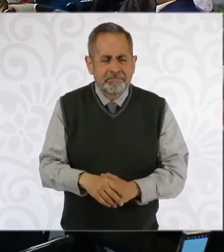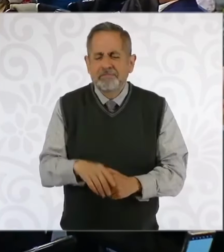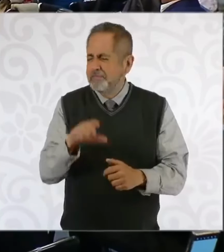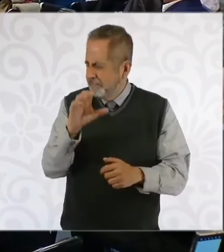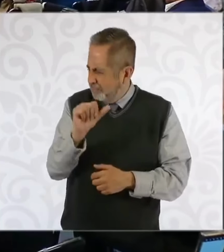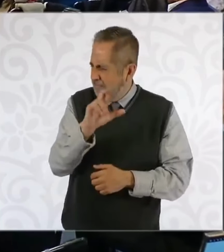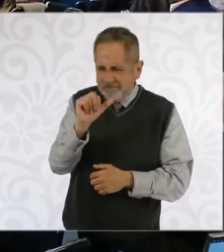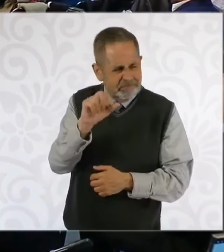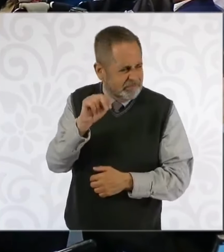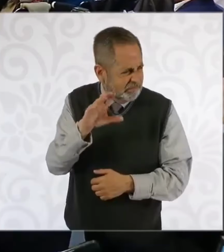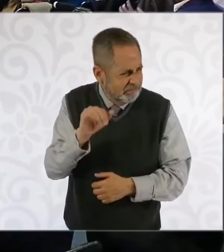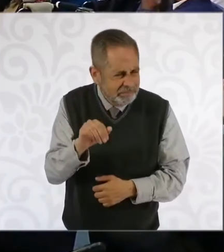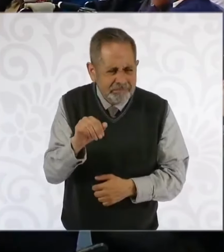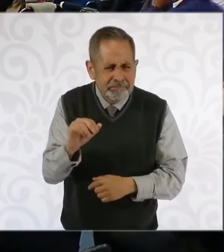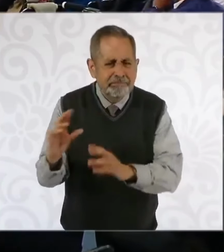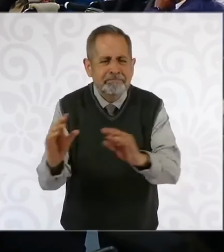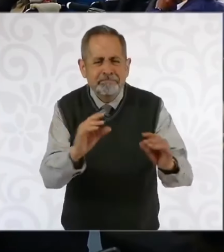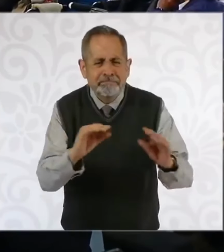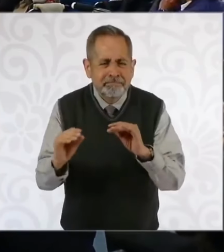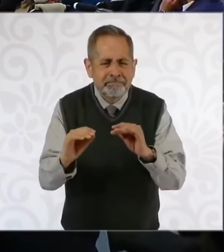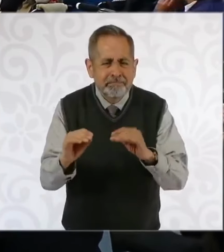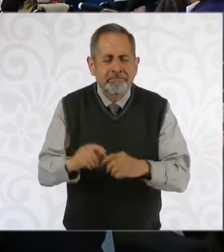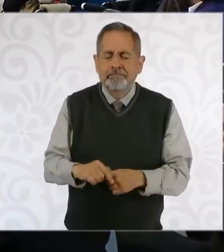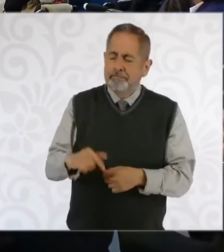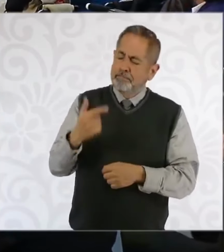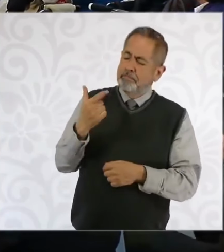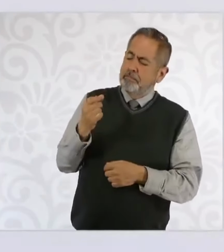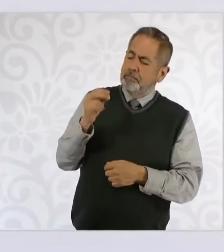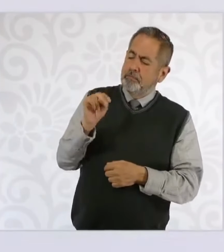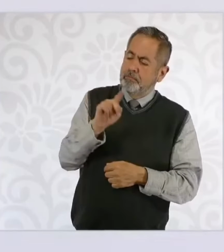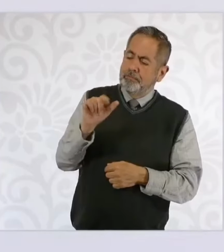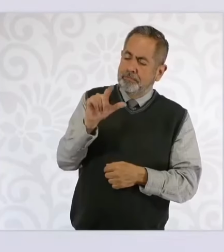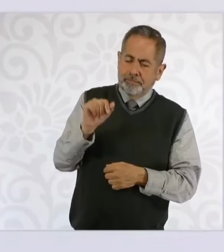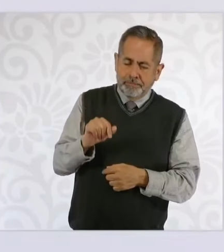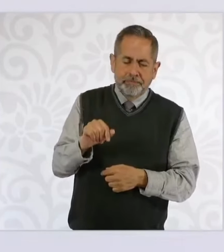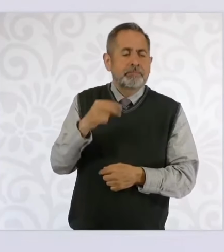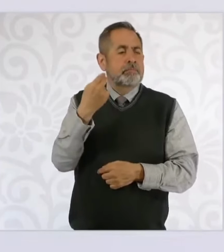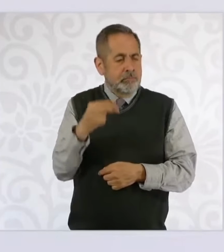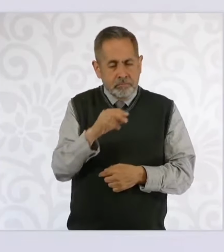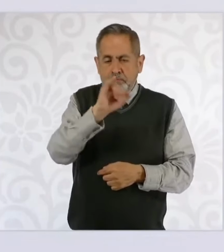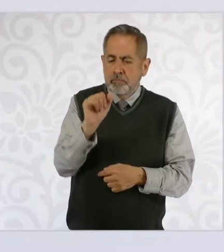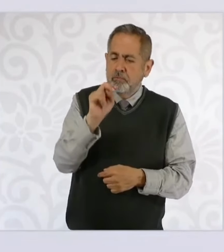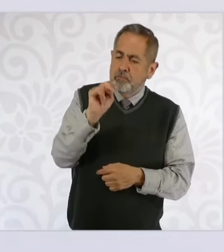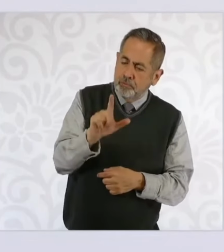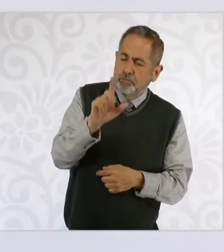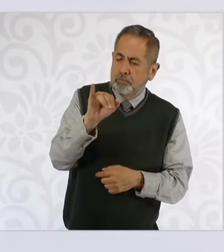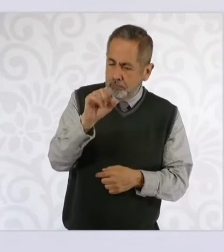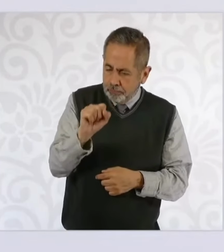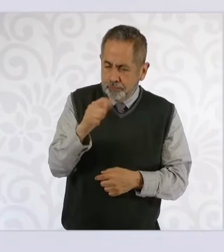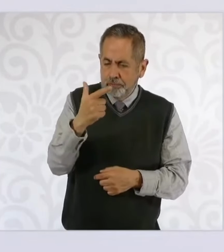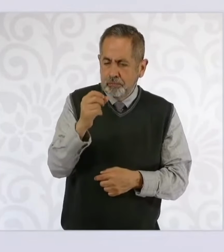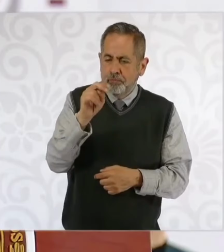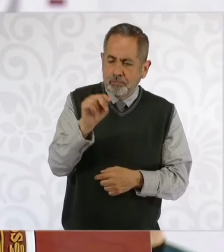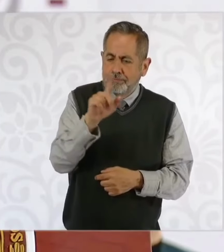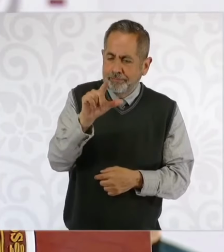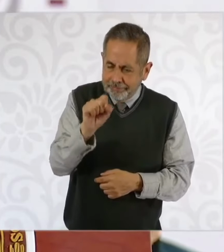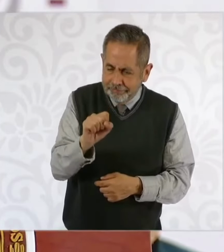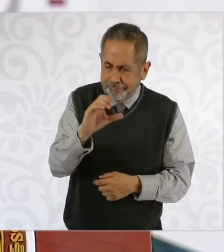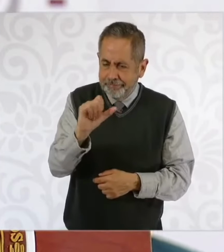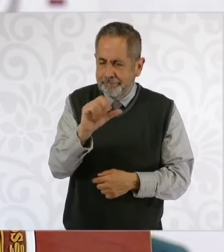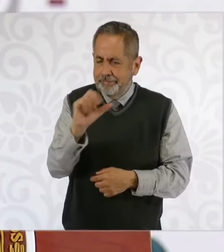Carranca. Carranca. González Alcántara Carranca. Juan Luis González Alcántara Carranca. Carranca. Dice